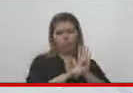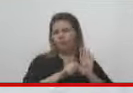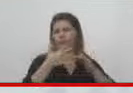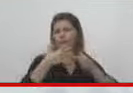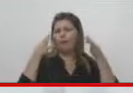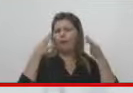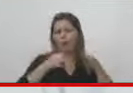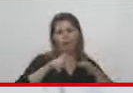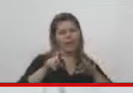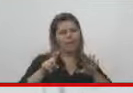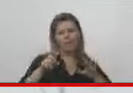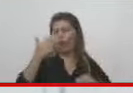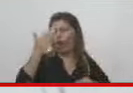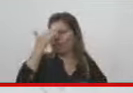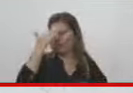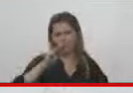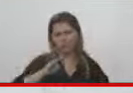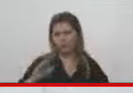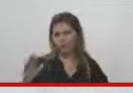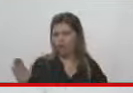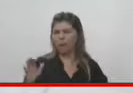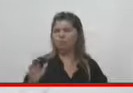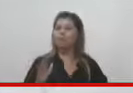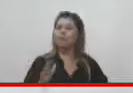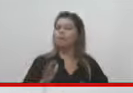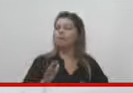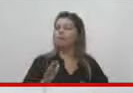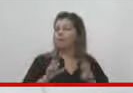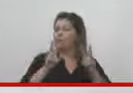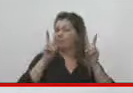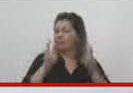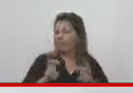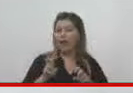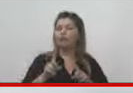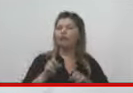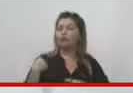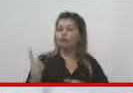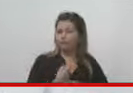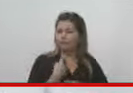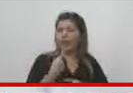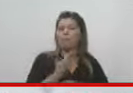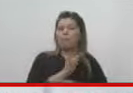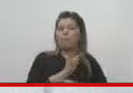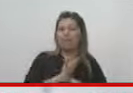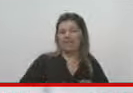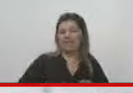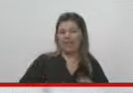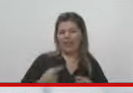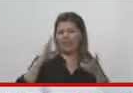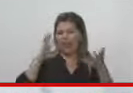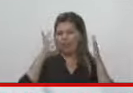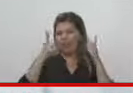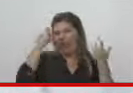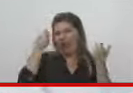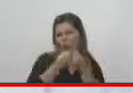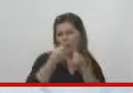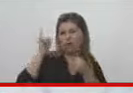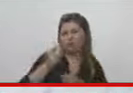más allá de las coincidencias o no políticas que podemos tener con el Presidente de la Nación, si nosotros dejamos